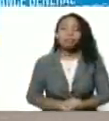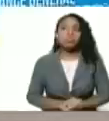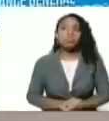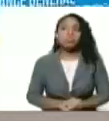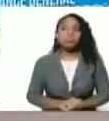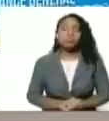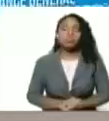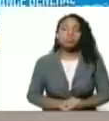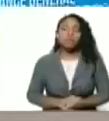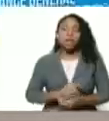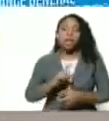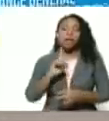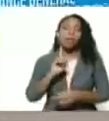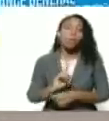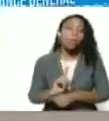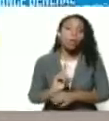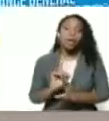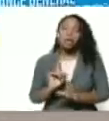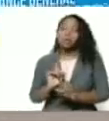En unas birras.